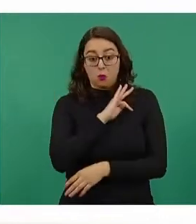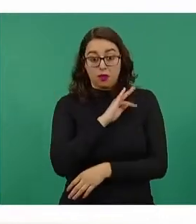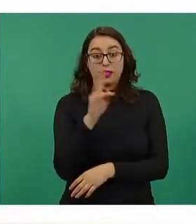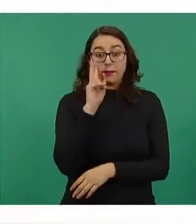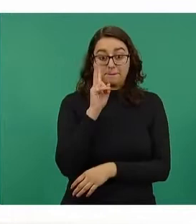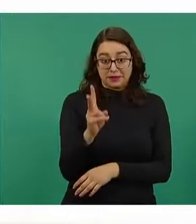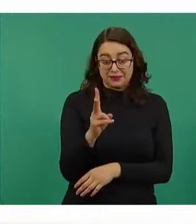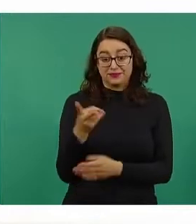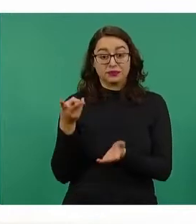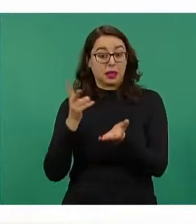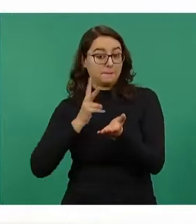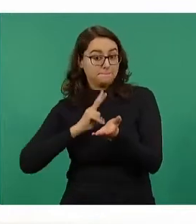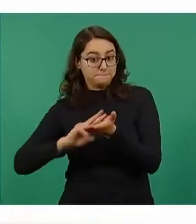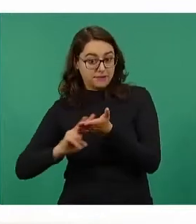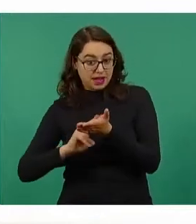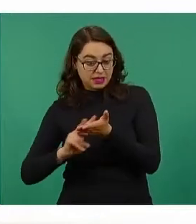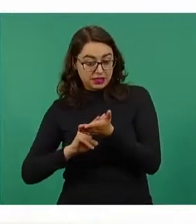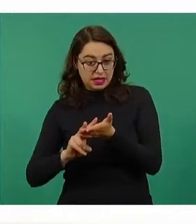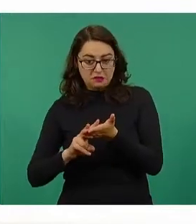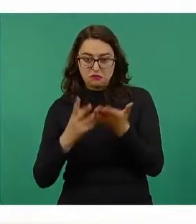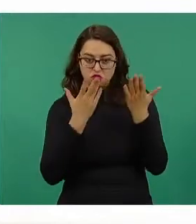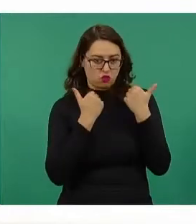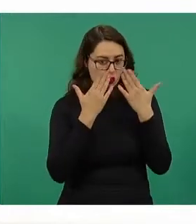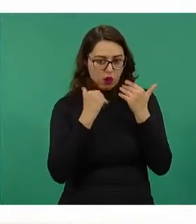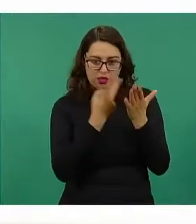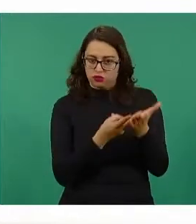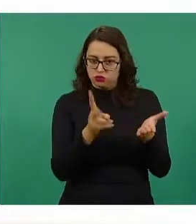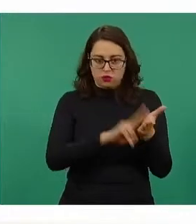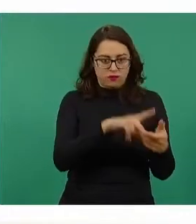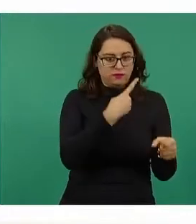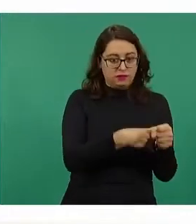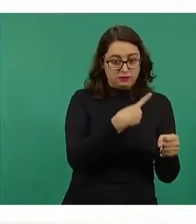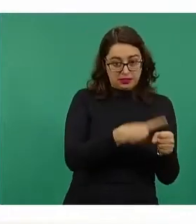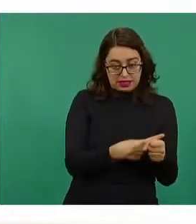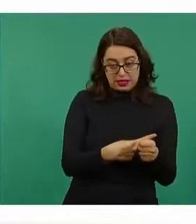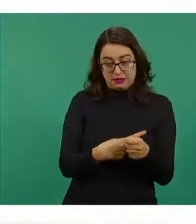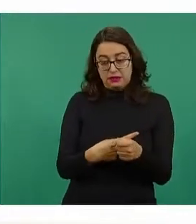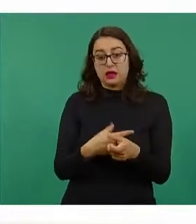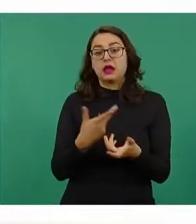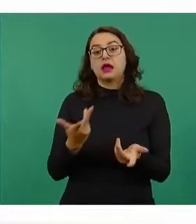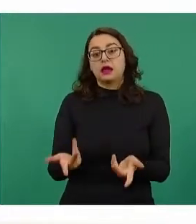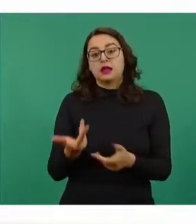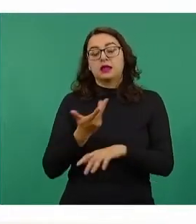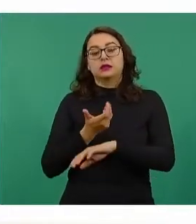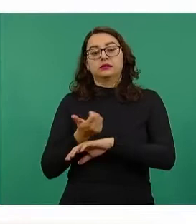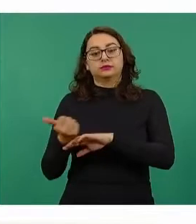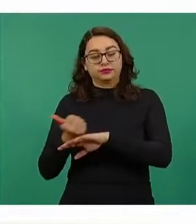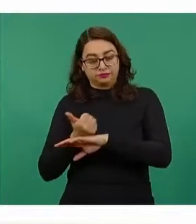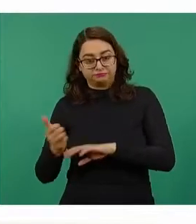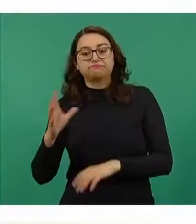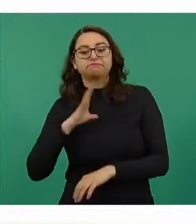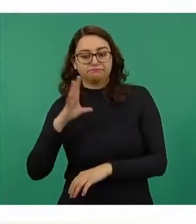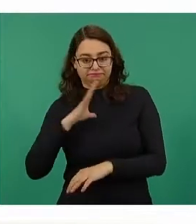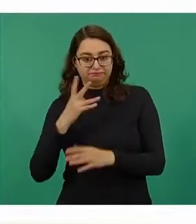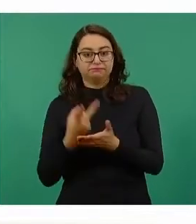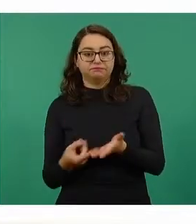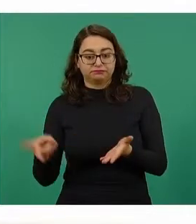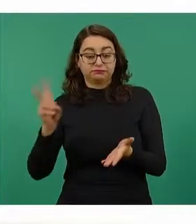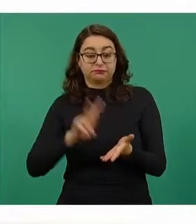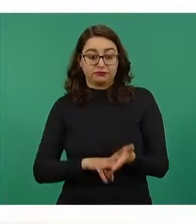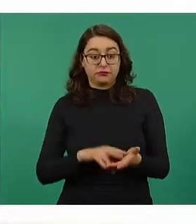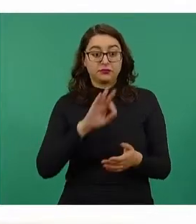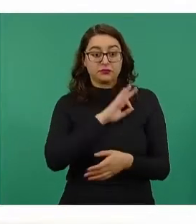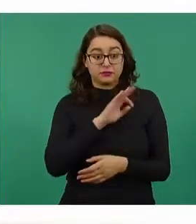en el color dorado con comorbilidad. Y lo que vemos también es que en las distintas edades, en la gráfica se muestra por